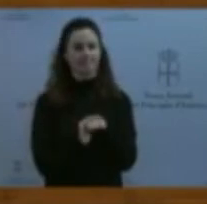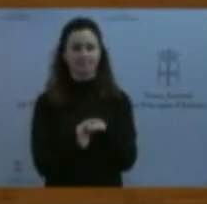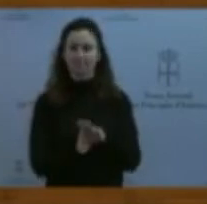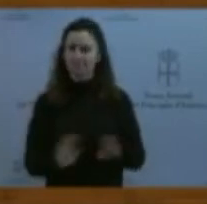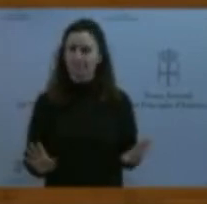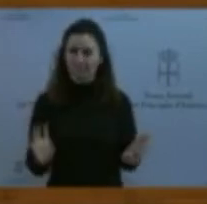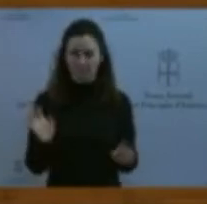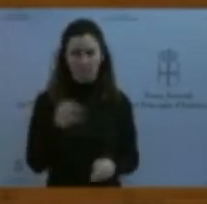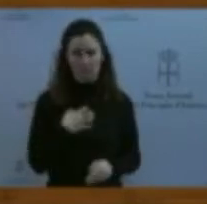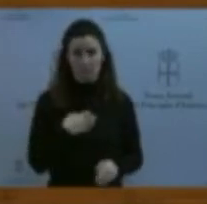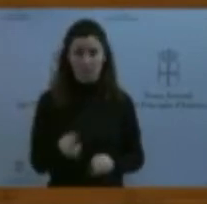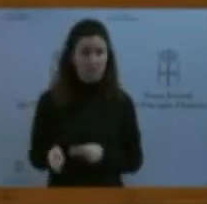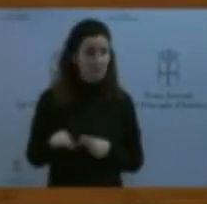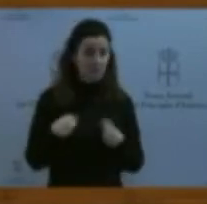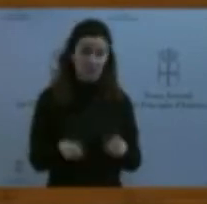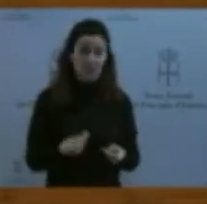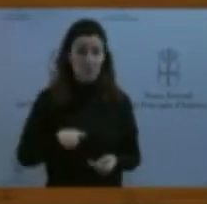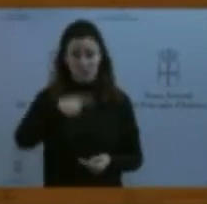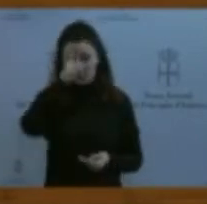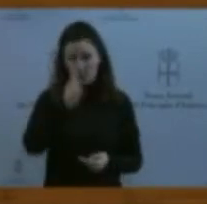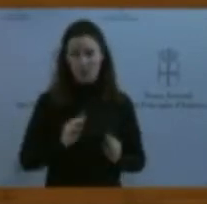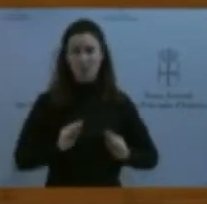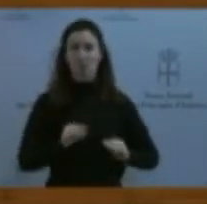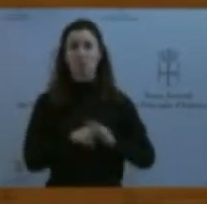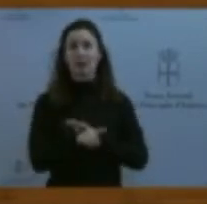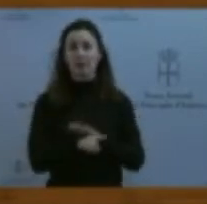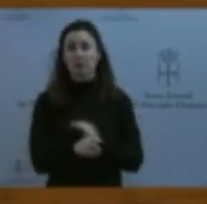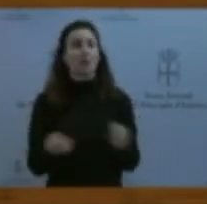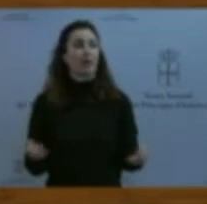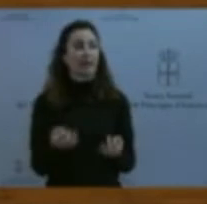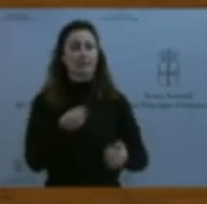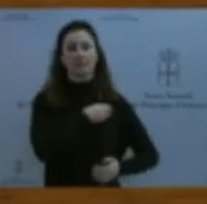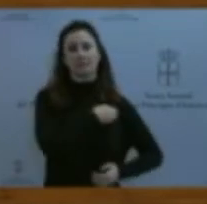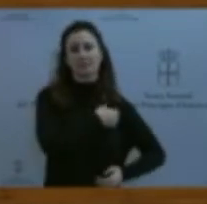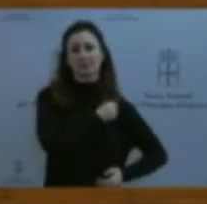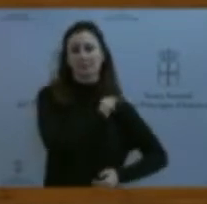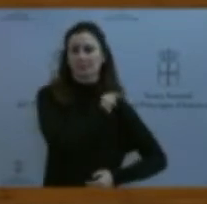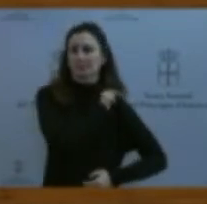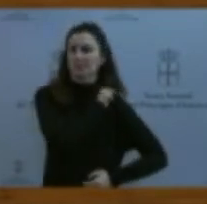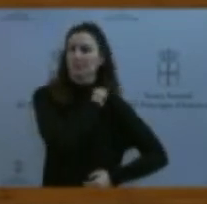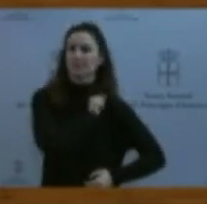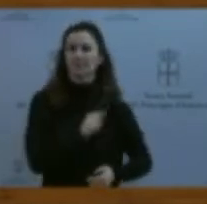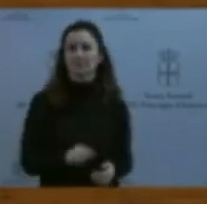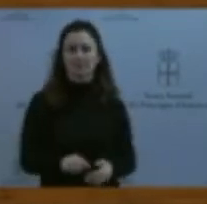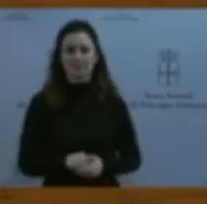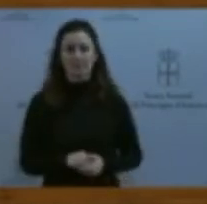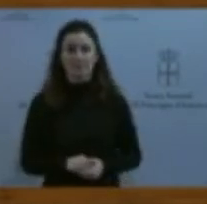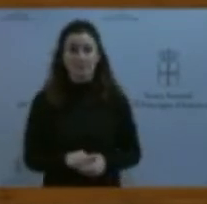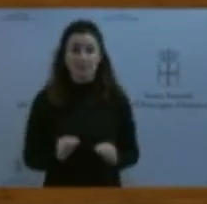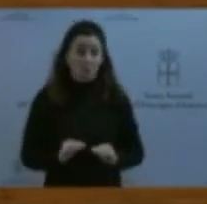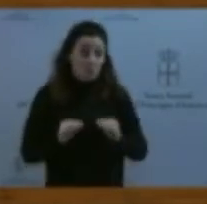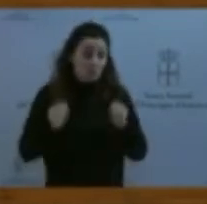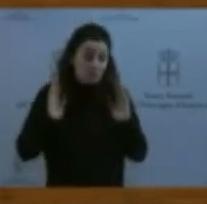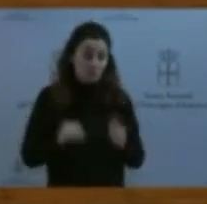desconozco intrínsecamente los aspectos de gestión interna de esas convocatorias. Antes le hacía alusión